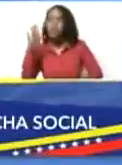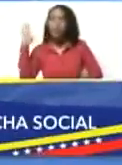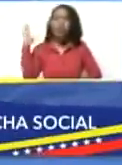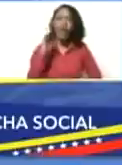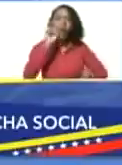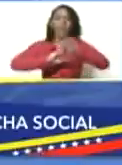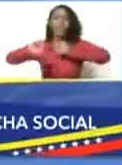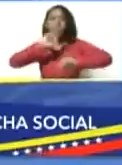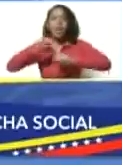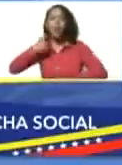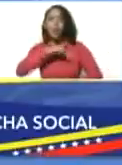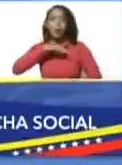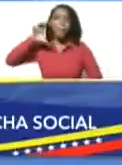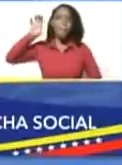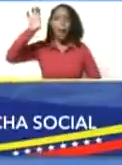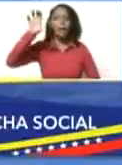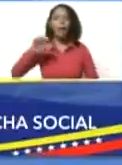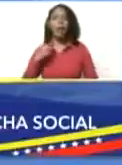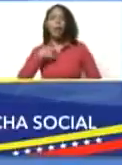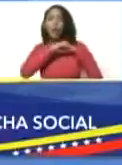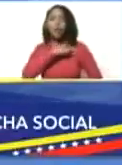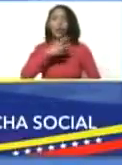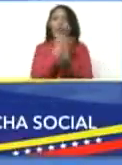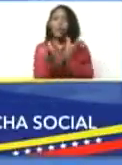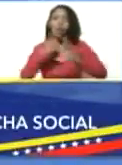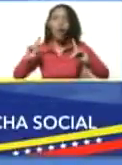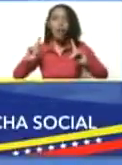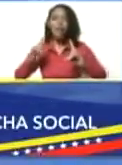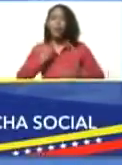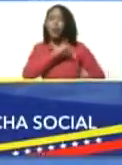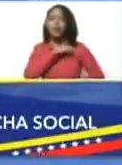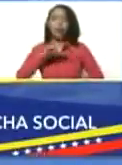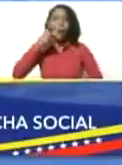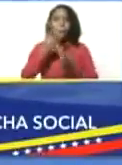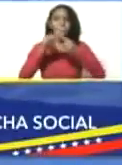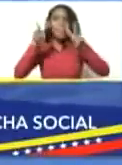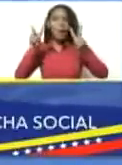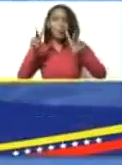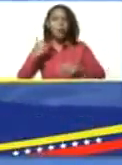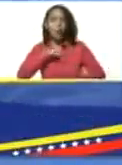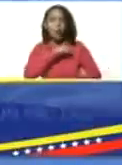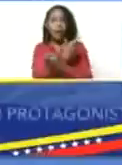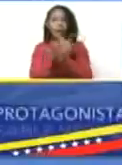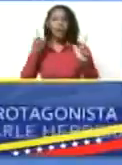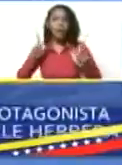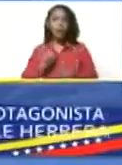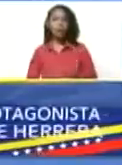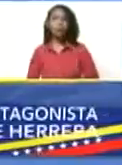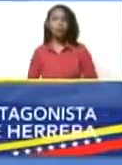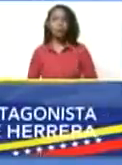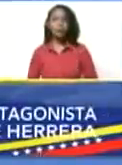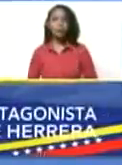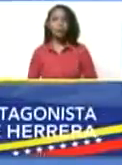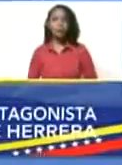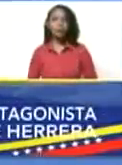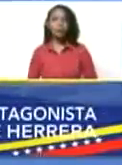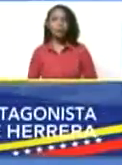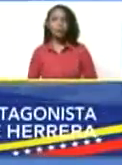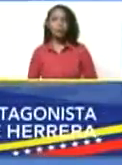la defensa de nuestra patria, de nuestra democracia, de nuestra paz, de nuestra libertad.